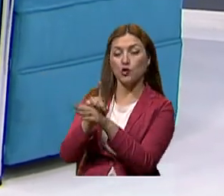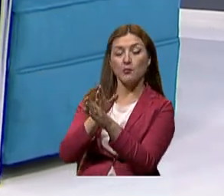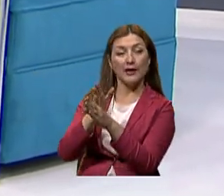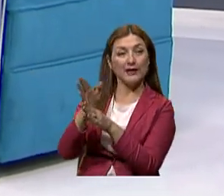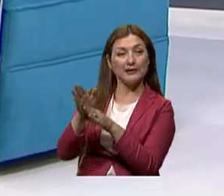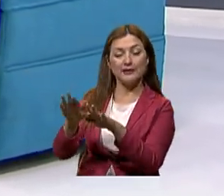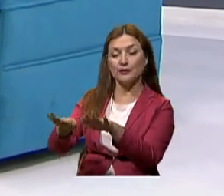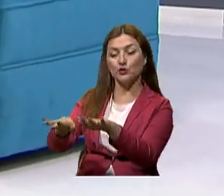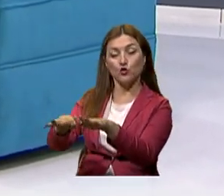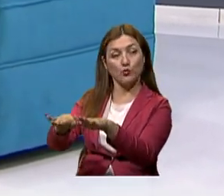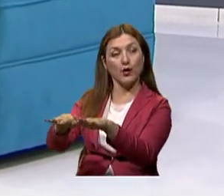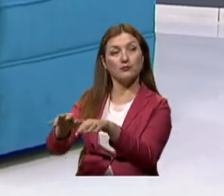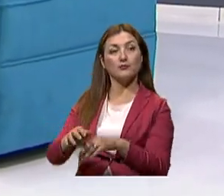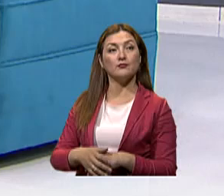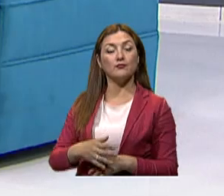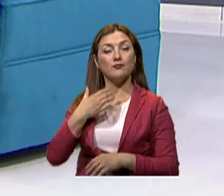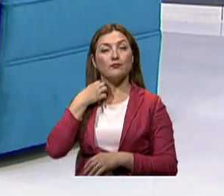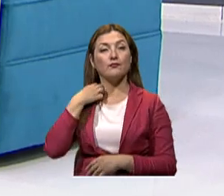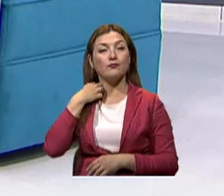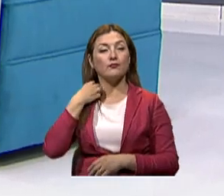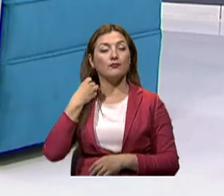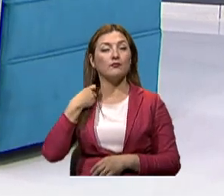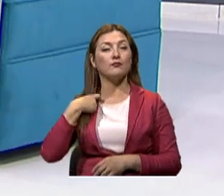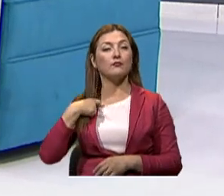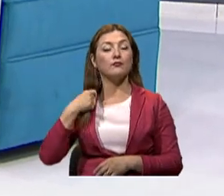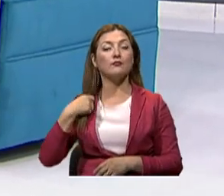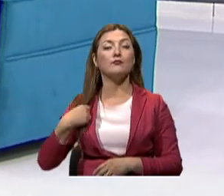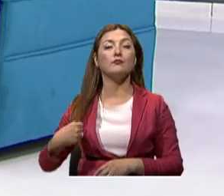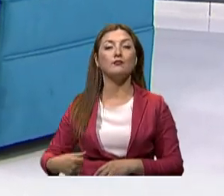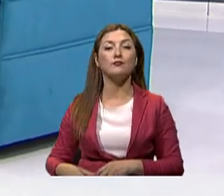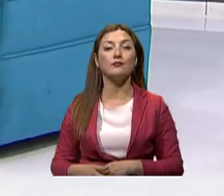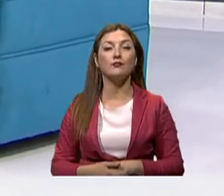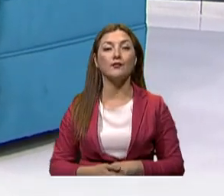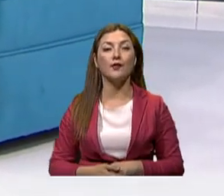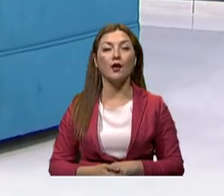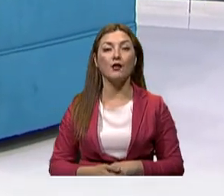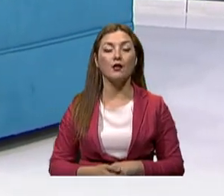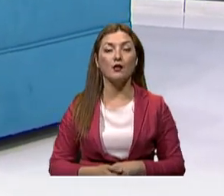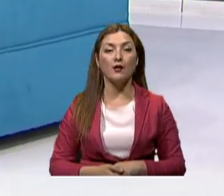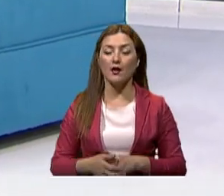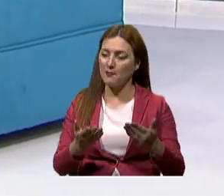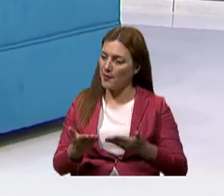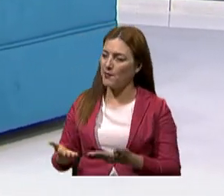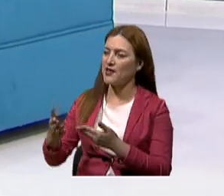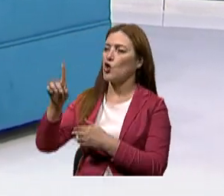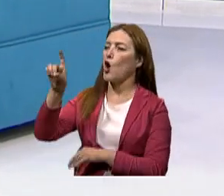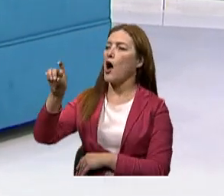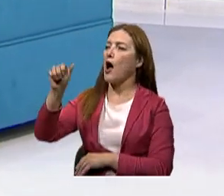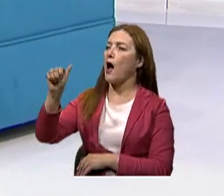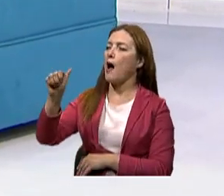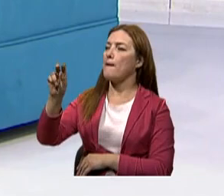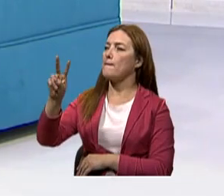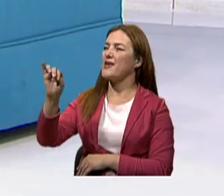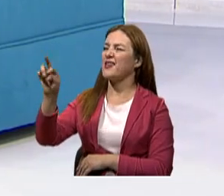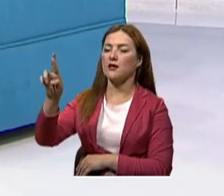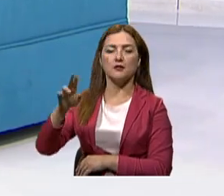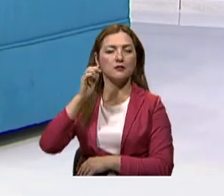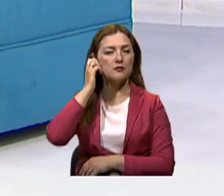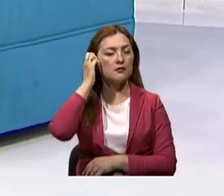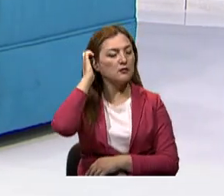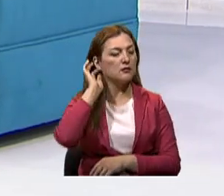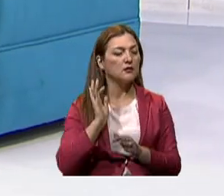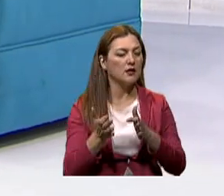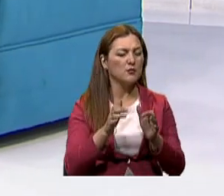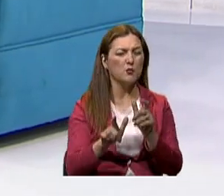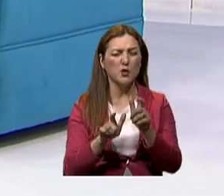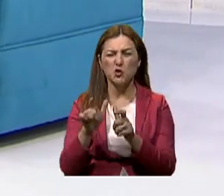precisamente para que él nos cuente ahora desde su lado. Javier, bienvenido. ¿Cómo está? ¿Cómo tratamos a las personas que tienen diabetes en relación a sus pies? ¿Siempre